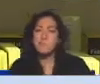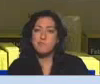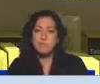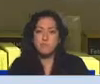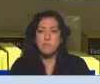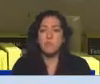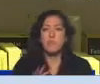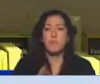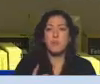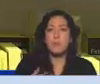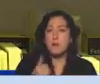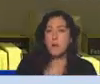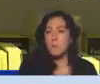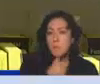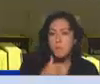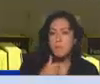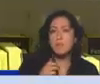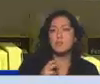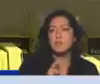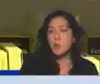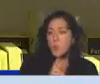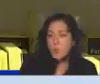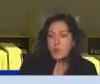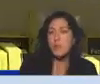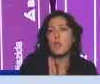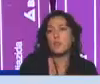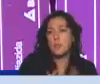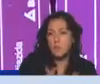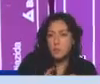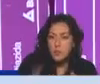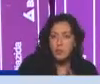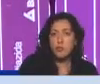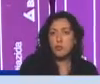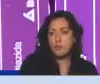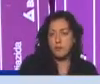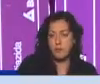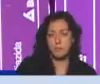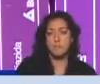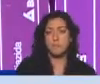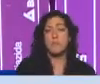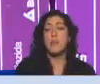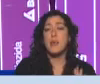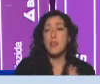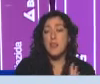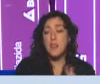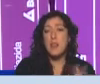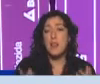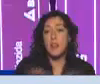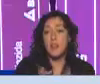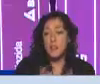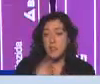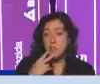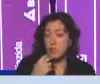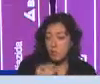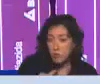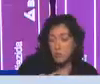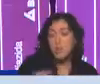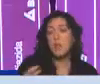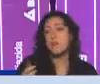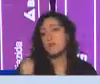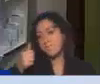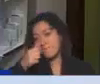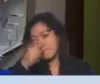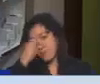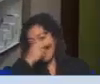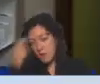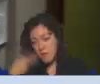el acceso a medicamentos y tratamientos. La receta electrónica será válida para la venta de medicamentos en farmacias y la